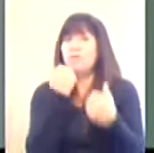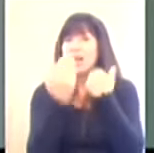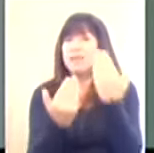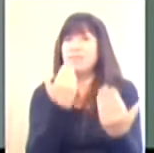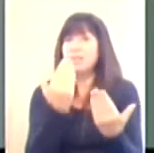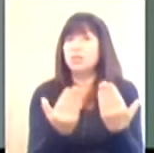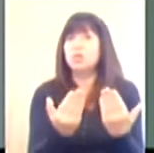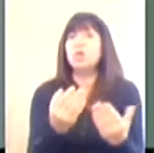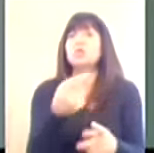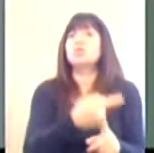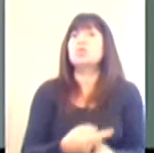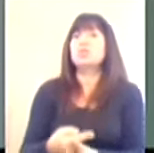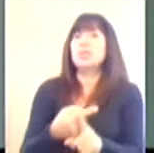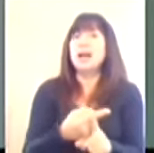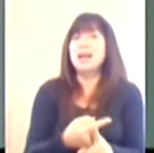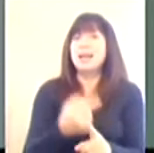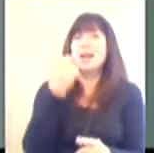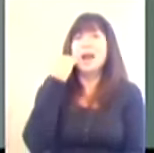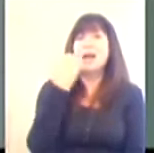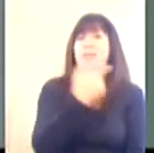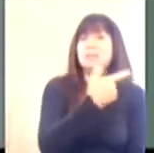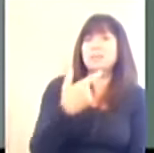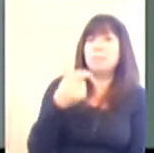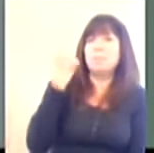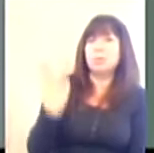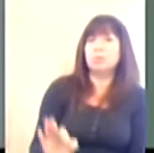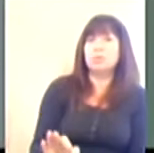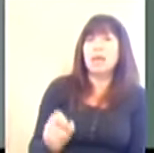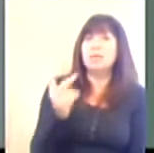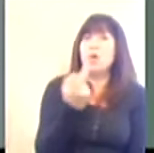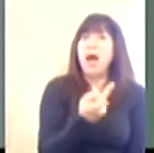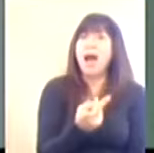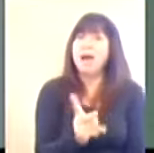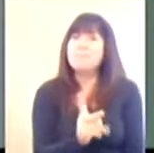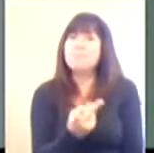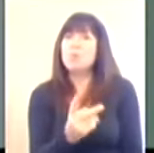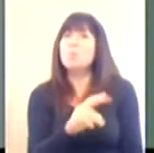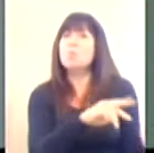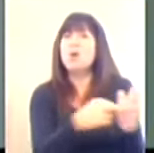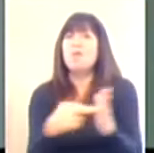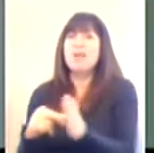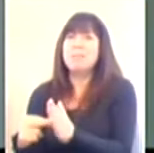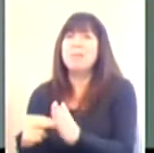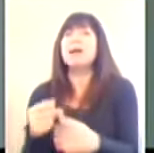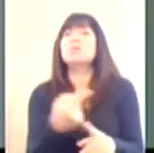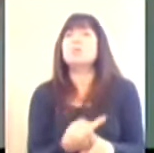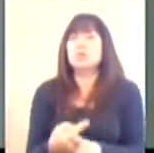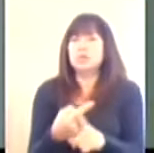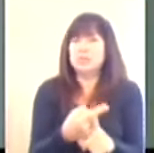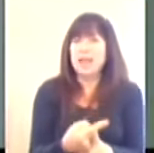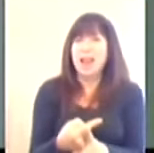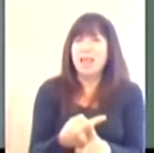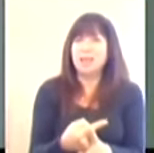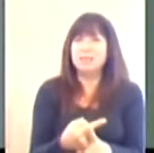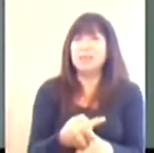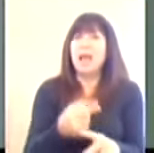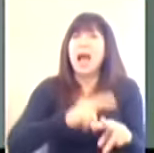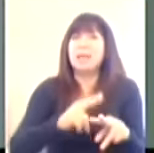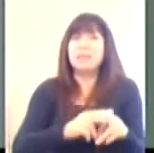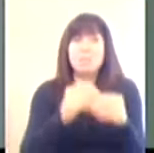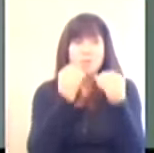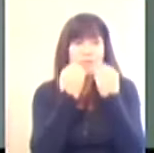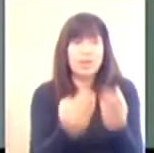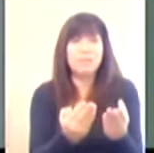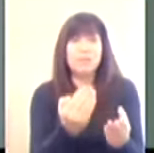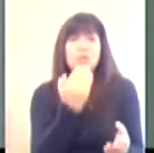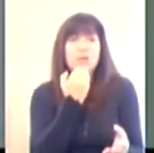el 100% de los respectivos costos de ambas problemáticas son sociales, y si generamos beneficios, esos beneficios también van a